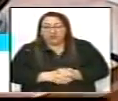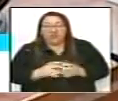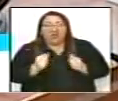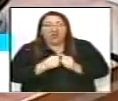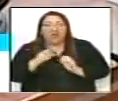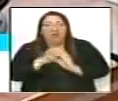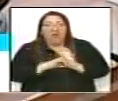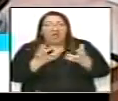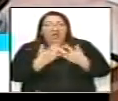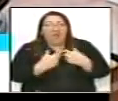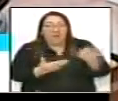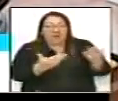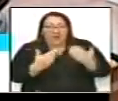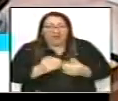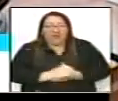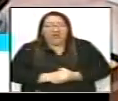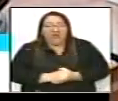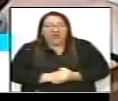del concesionario.